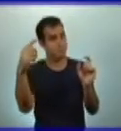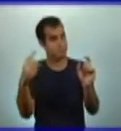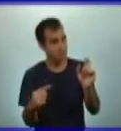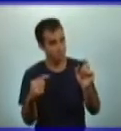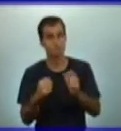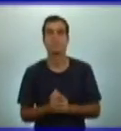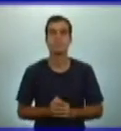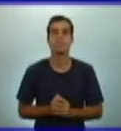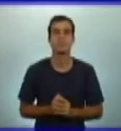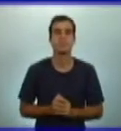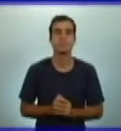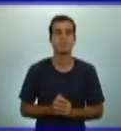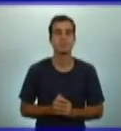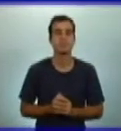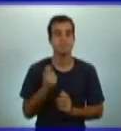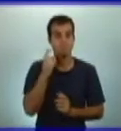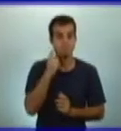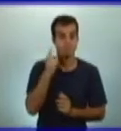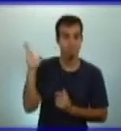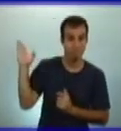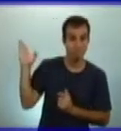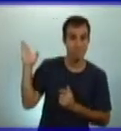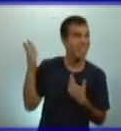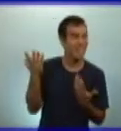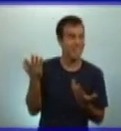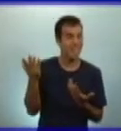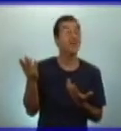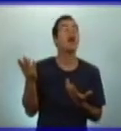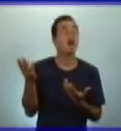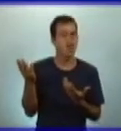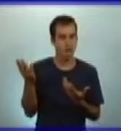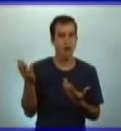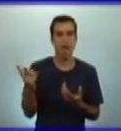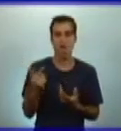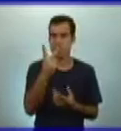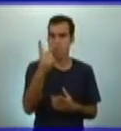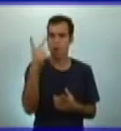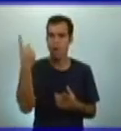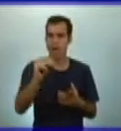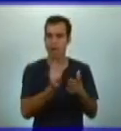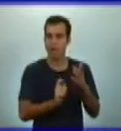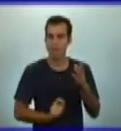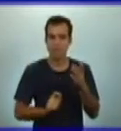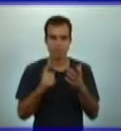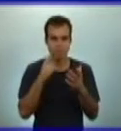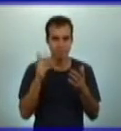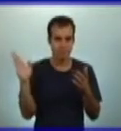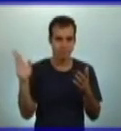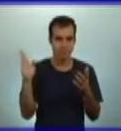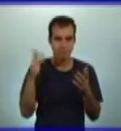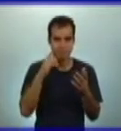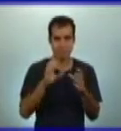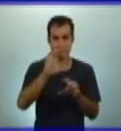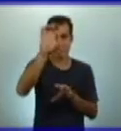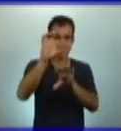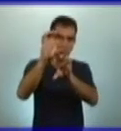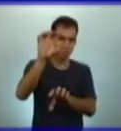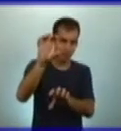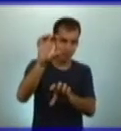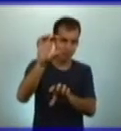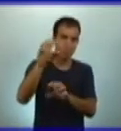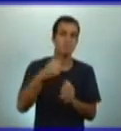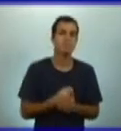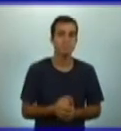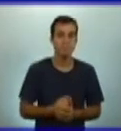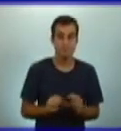En pantalla le estamos mostrando ambos dos ejercicios. En la parte superior tienen un ejercicio